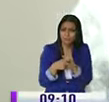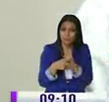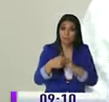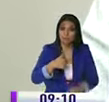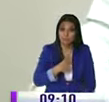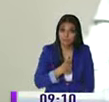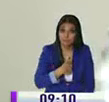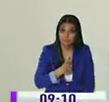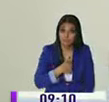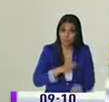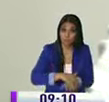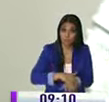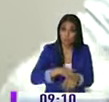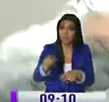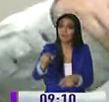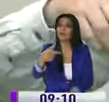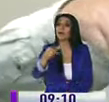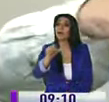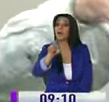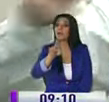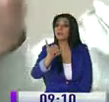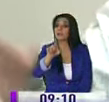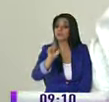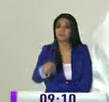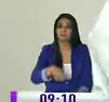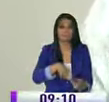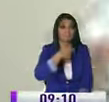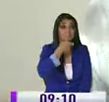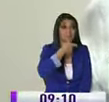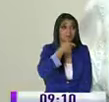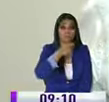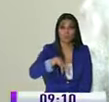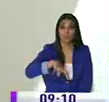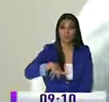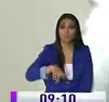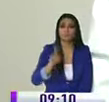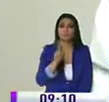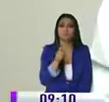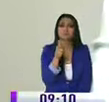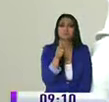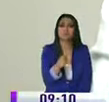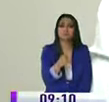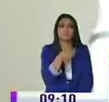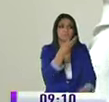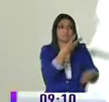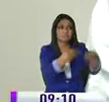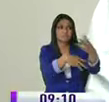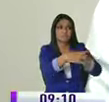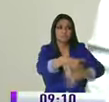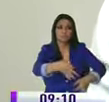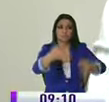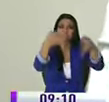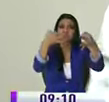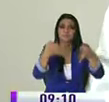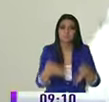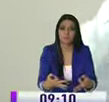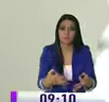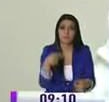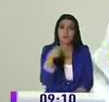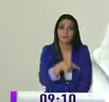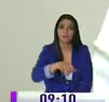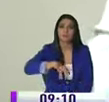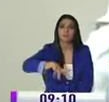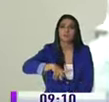ya no es garcía ya no es la prensa corrupta no es el mercado el que acaba de decir aquí se estaban